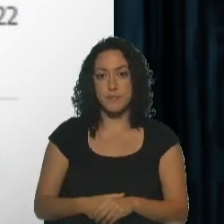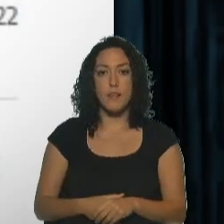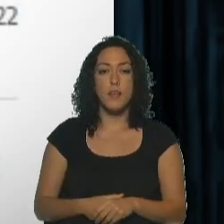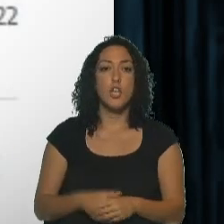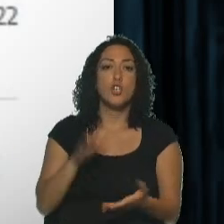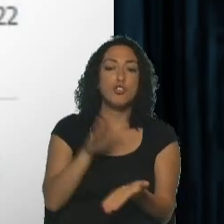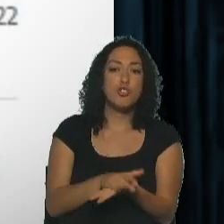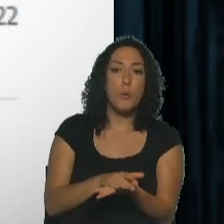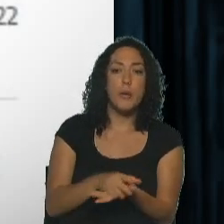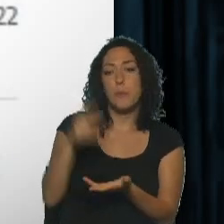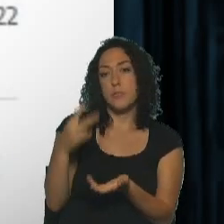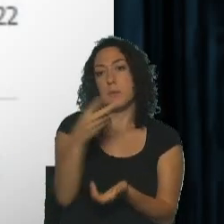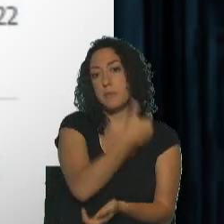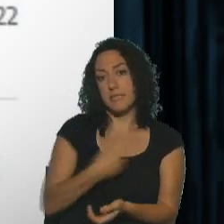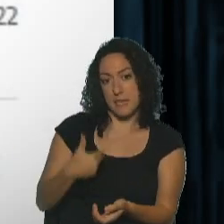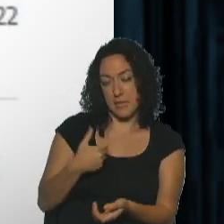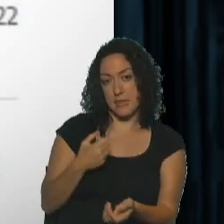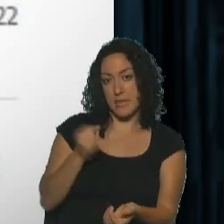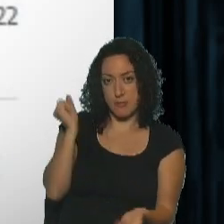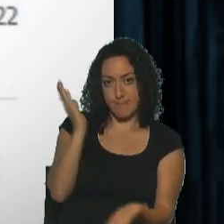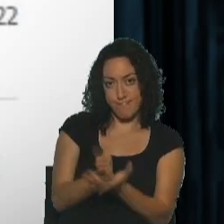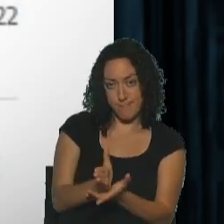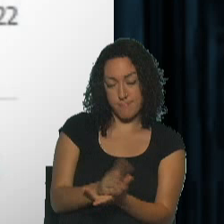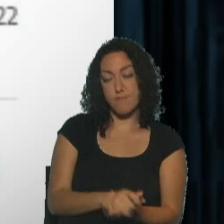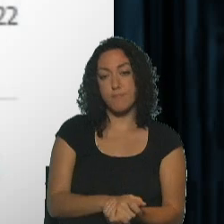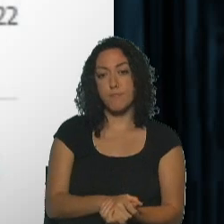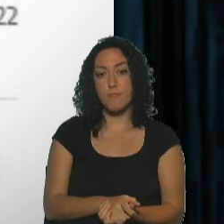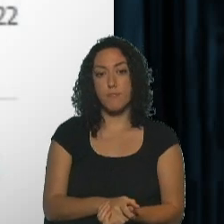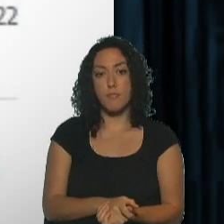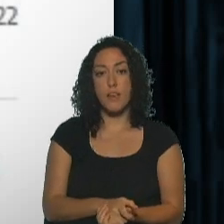a la vicepresidenta. Bien, este comunicado es de